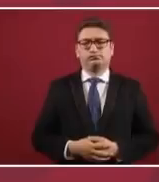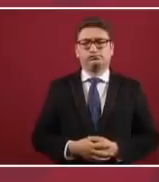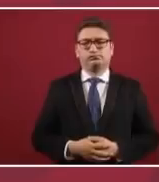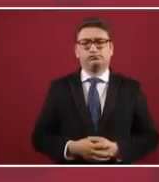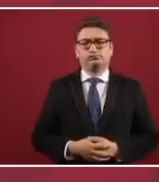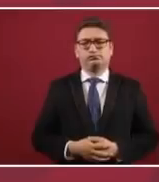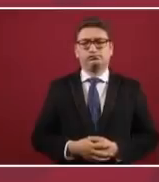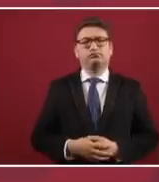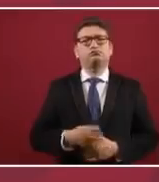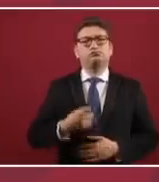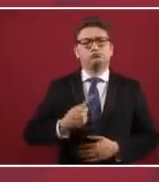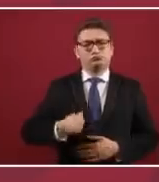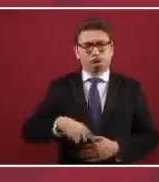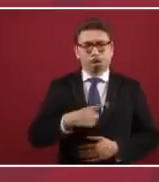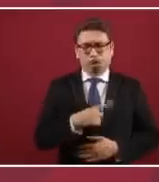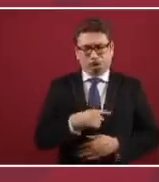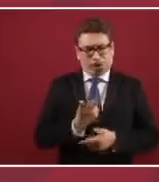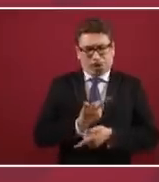franca, abierta,